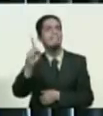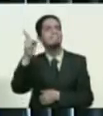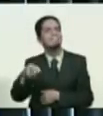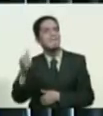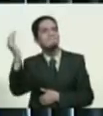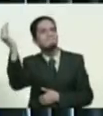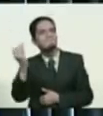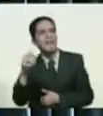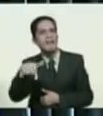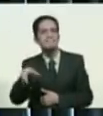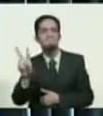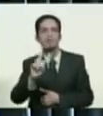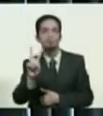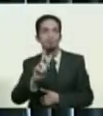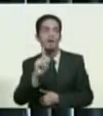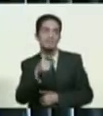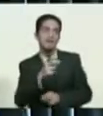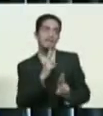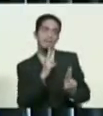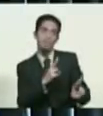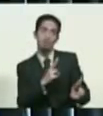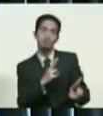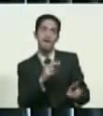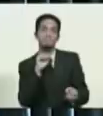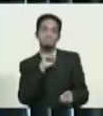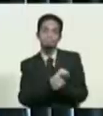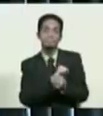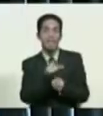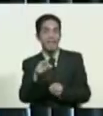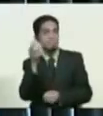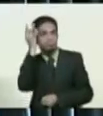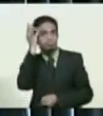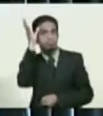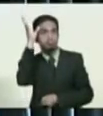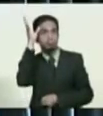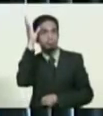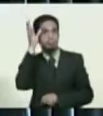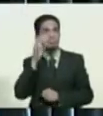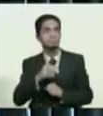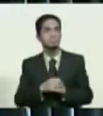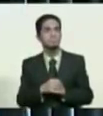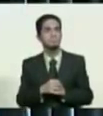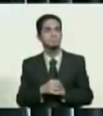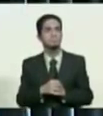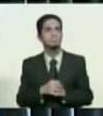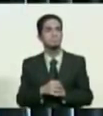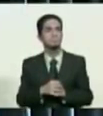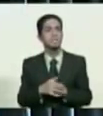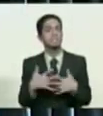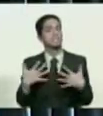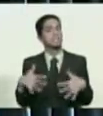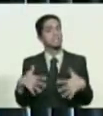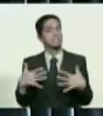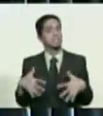del horrendo crimen del cual es autor intelectual. ¿Qué vas a decir ahora, Borges?